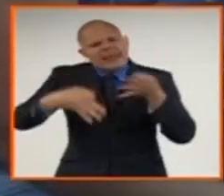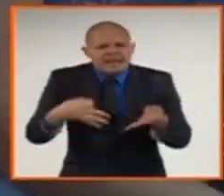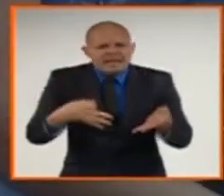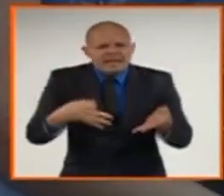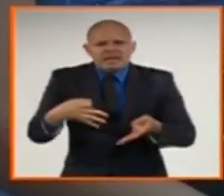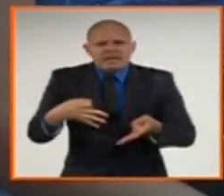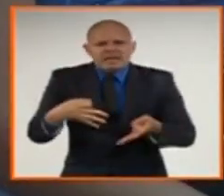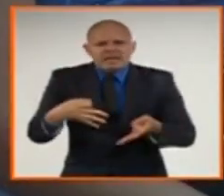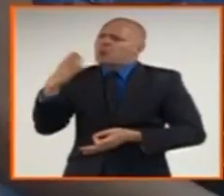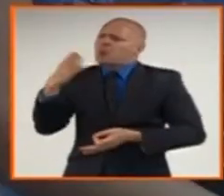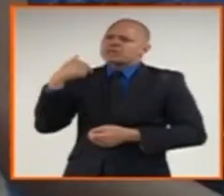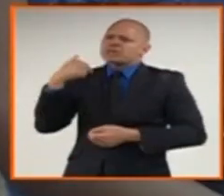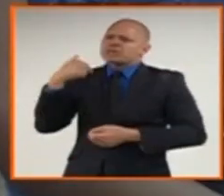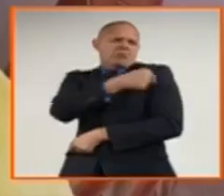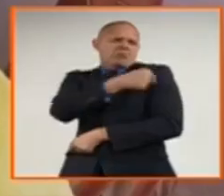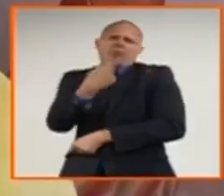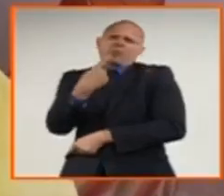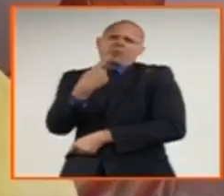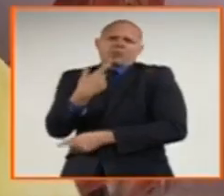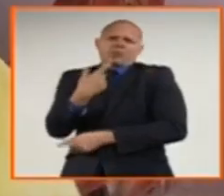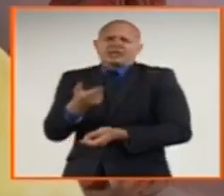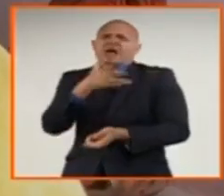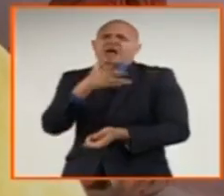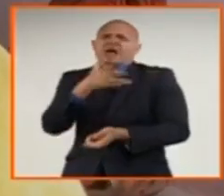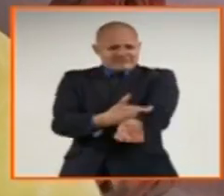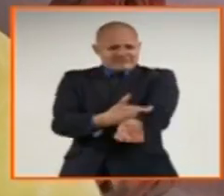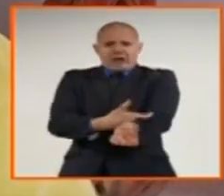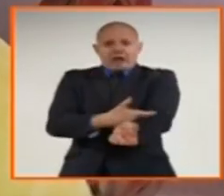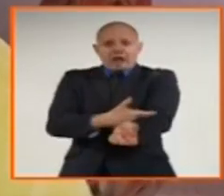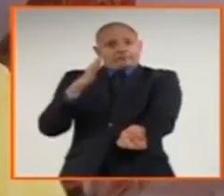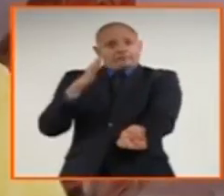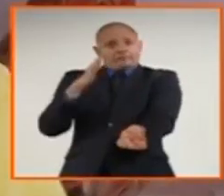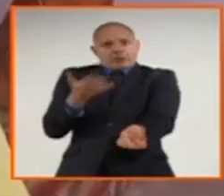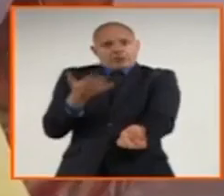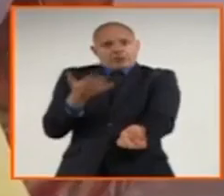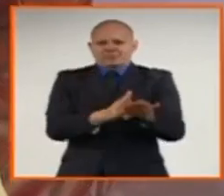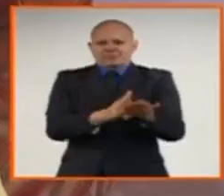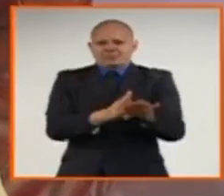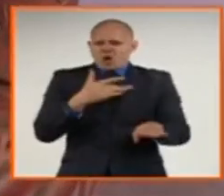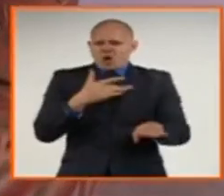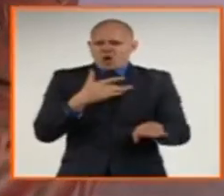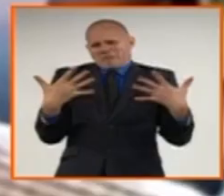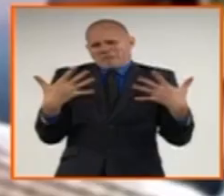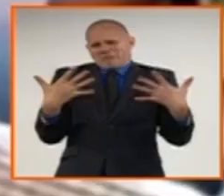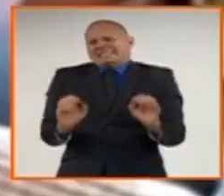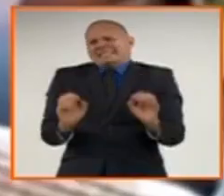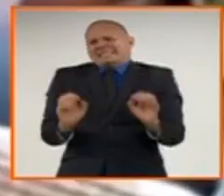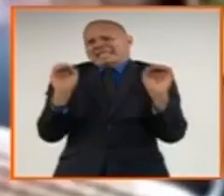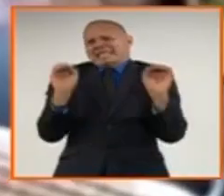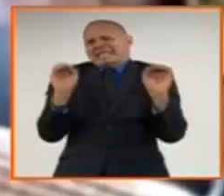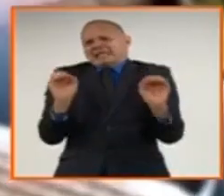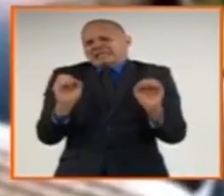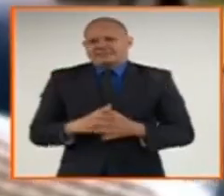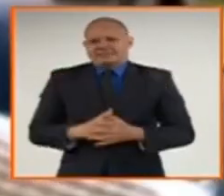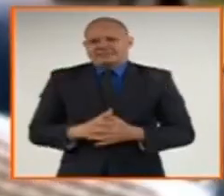duele menos que la extracción de sangre. A mí no me da miedo nada.